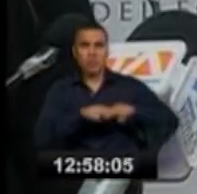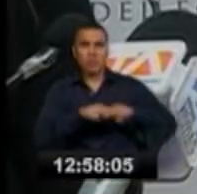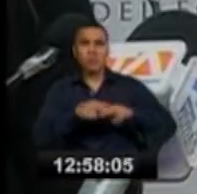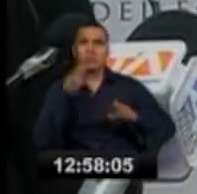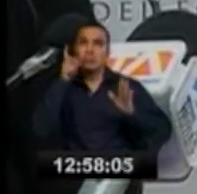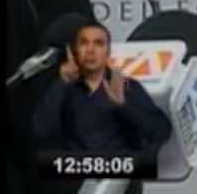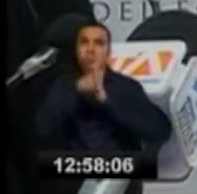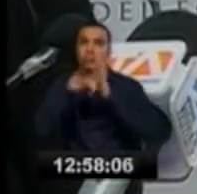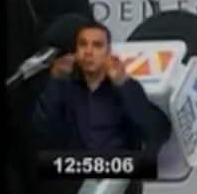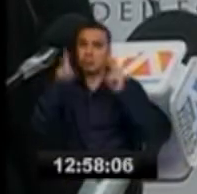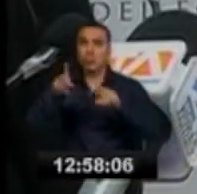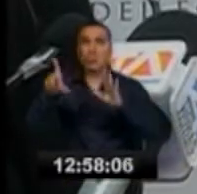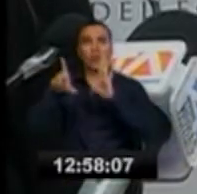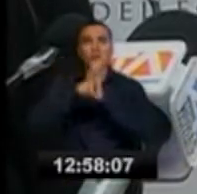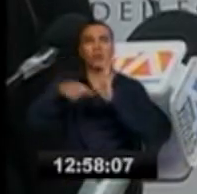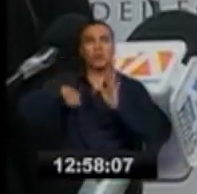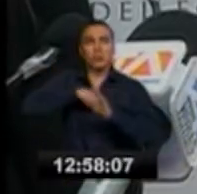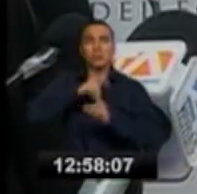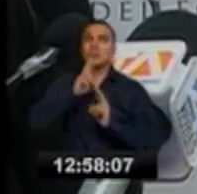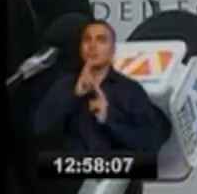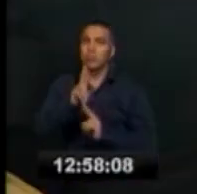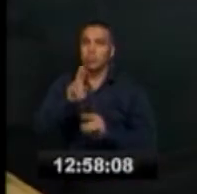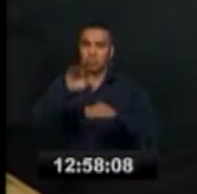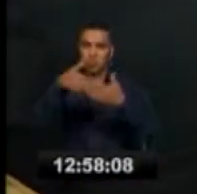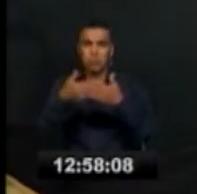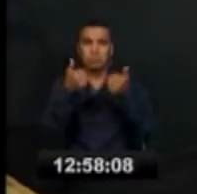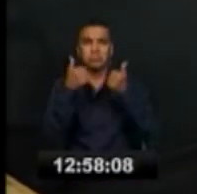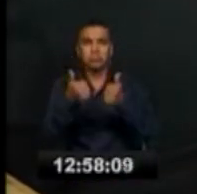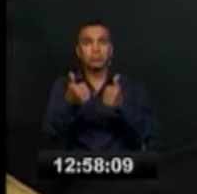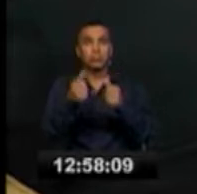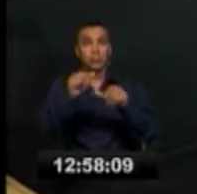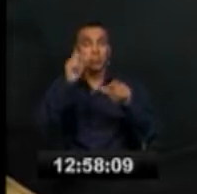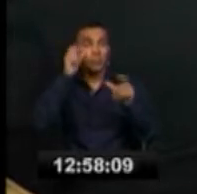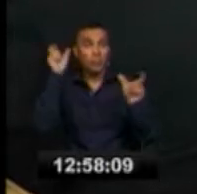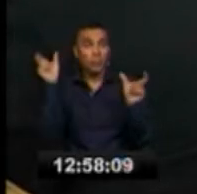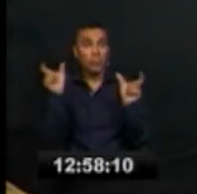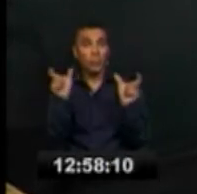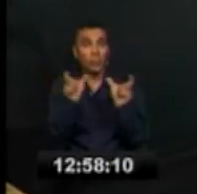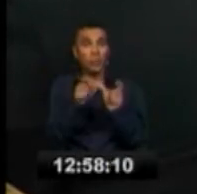la parte legal y yo responderé como corresponde. El fiscal general del estado